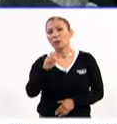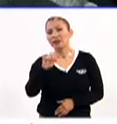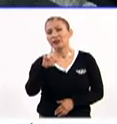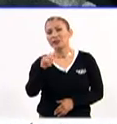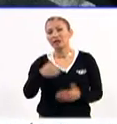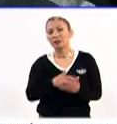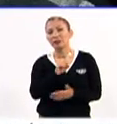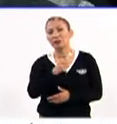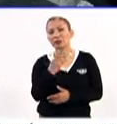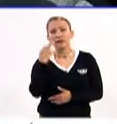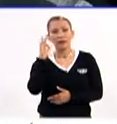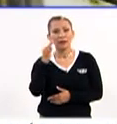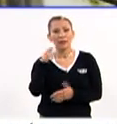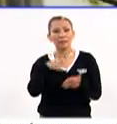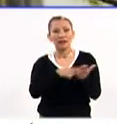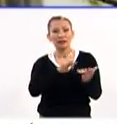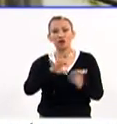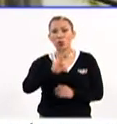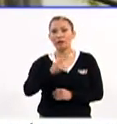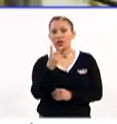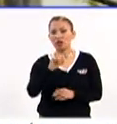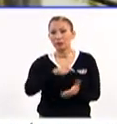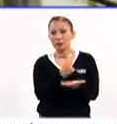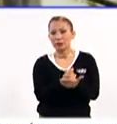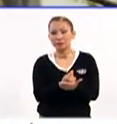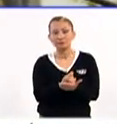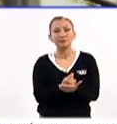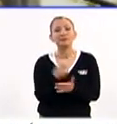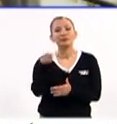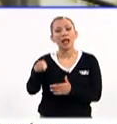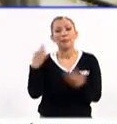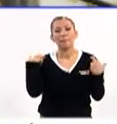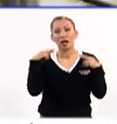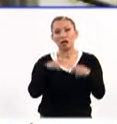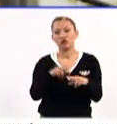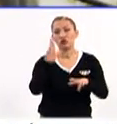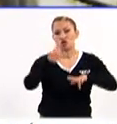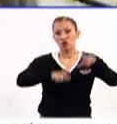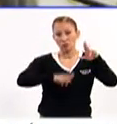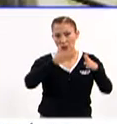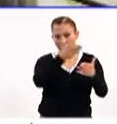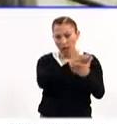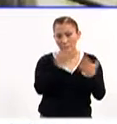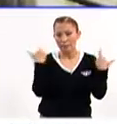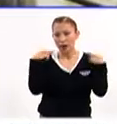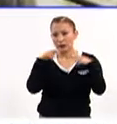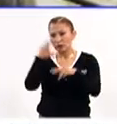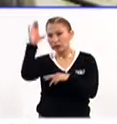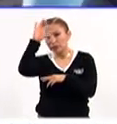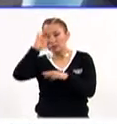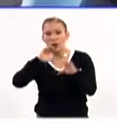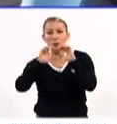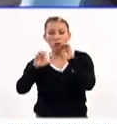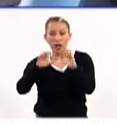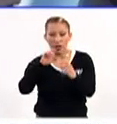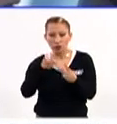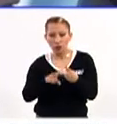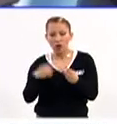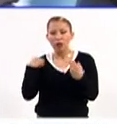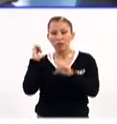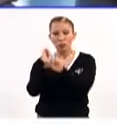24 de febrero de 1942 en Tamaulipas. Fue profesor normalista, maestro en Ciencias de la